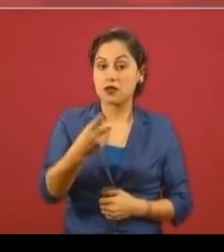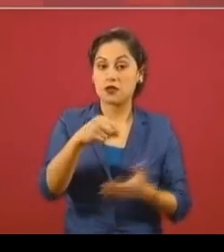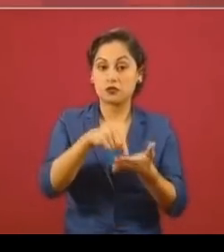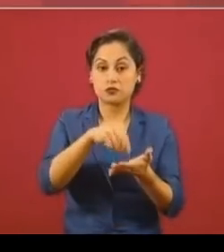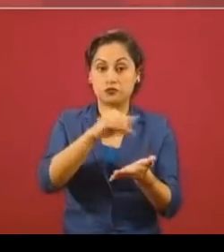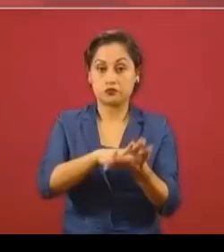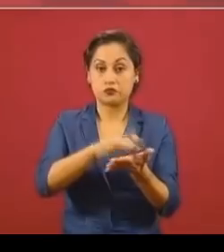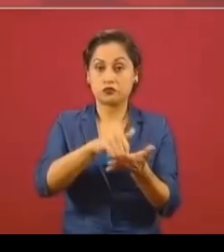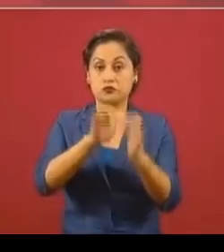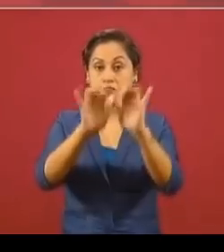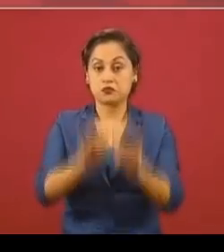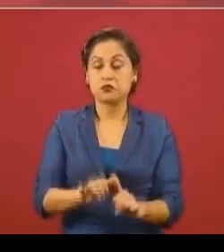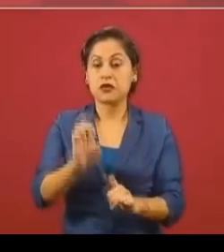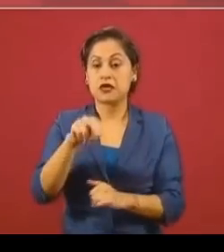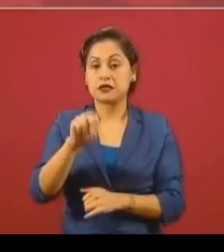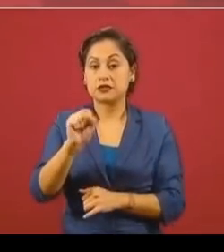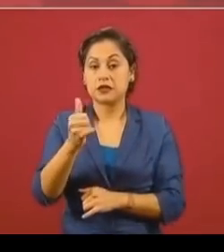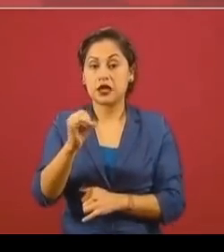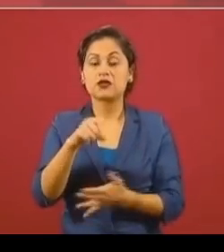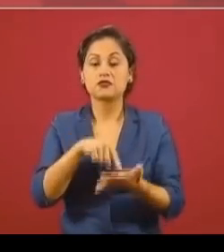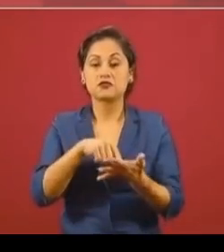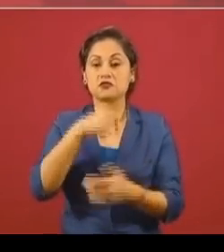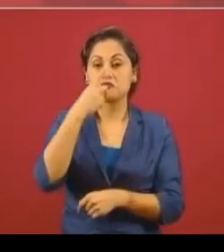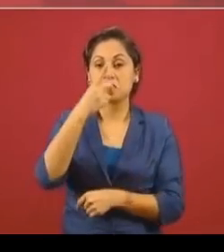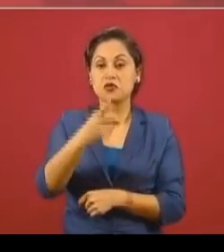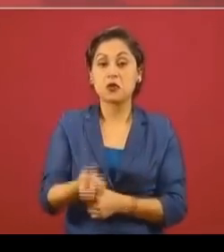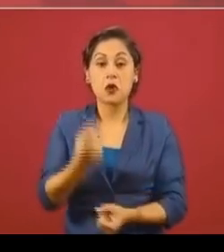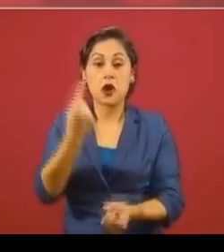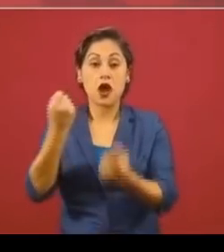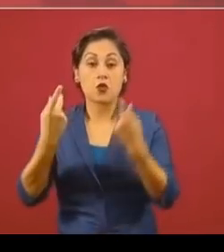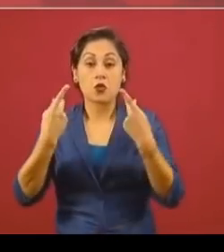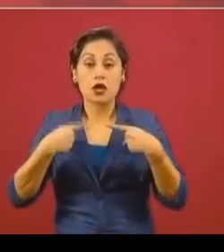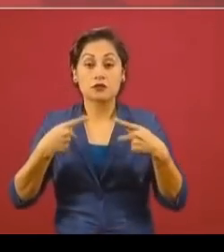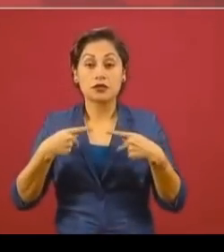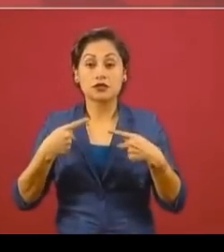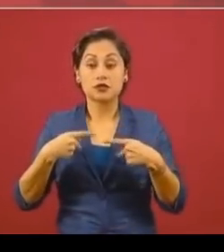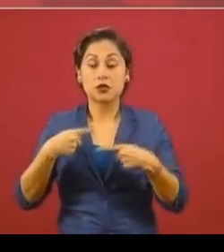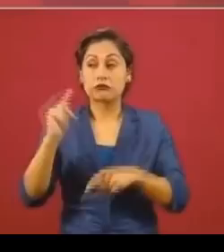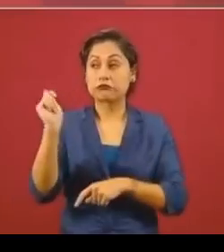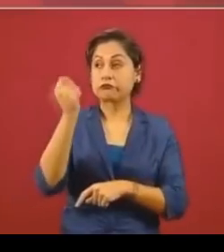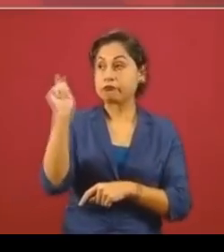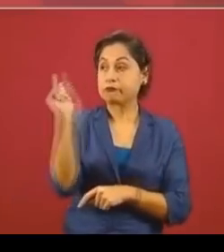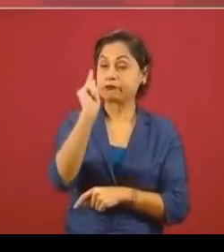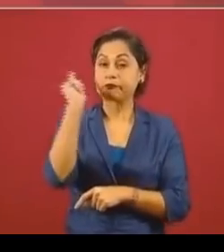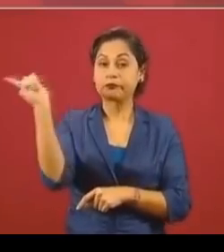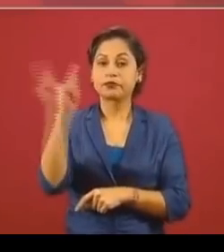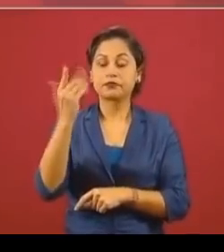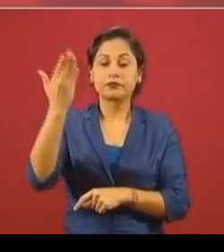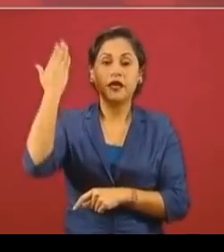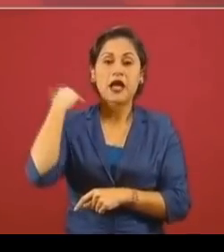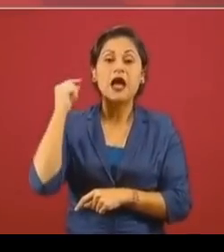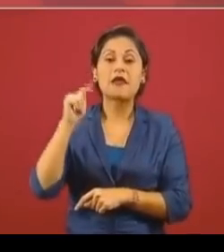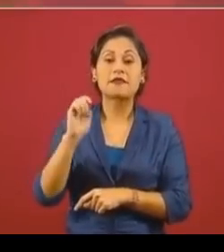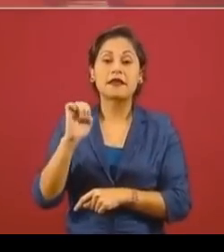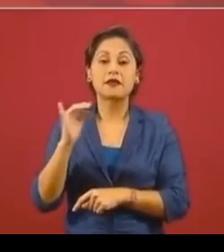que los tecnócratas elevaron la economía a rango supremo